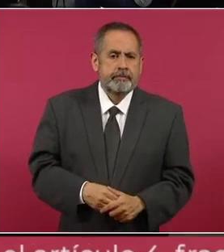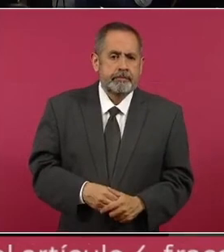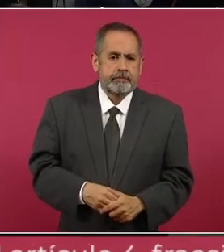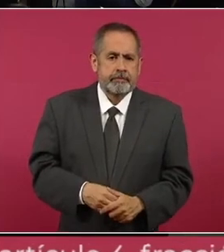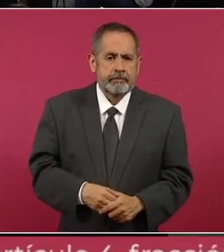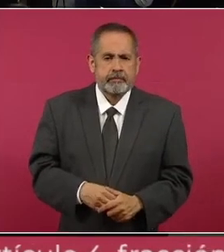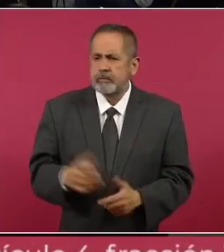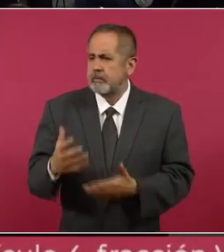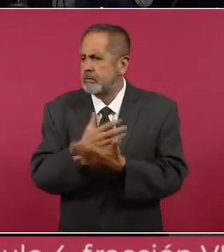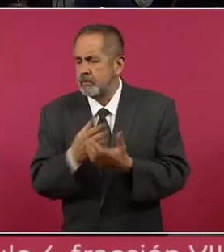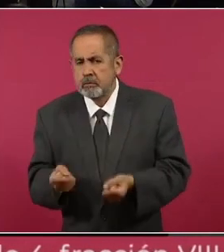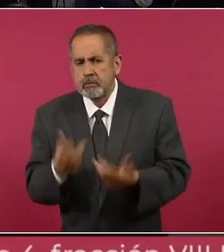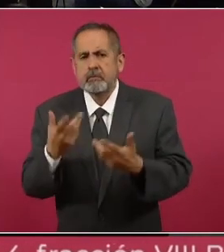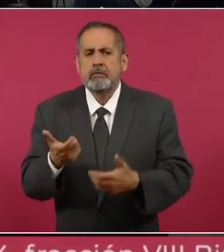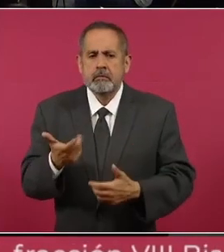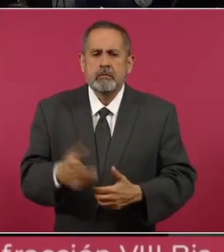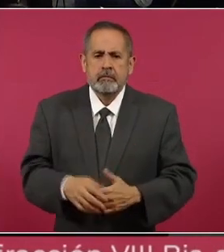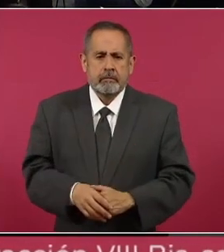¿Cuánto ganan?